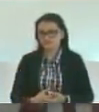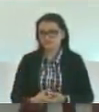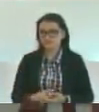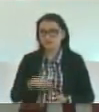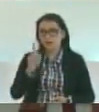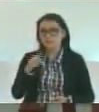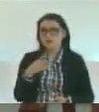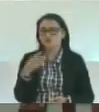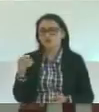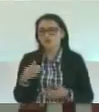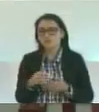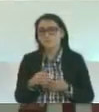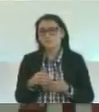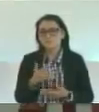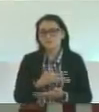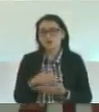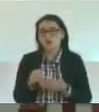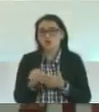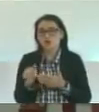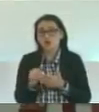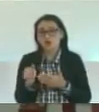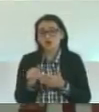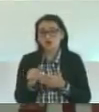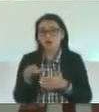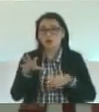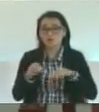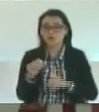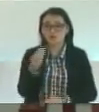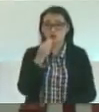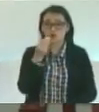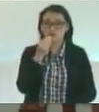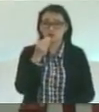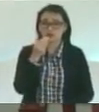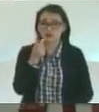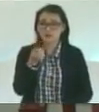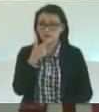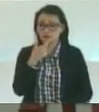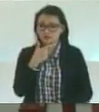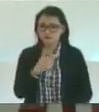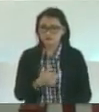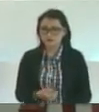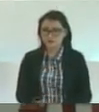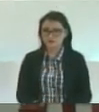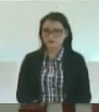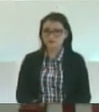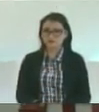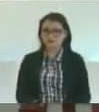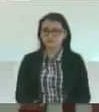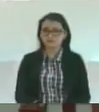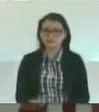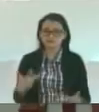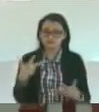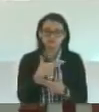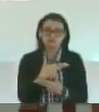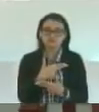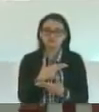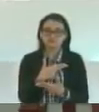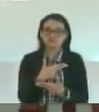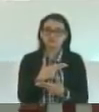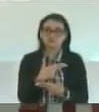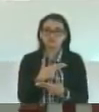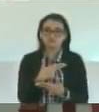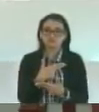1.400 millones de dólares con los cuales estábamos comprando alimentos, insumos, medicinas. Están secuestrados, no nos los... Hoy